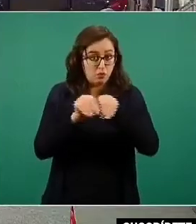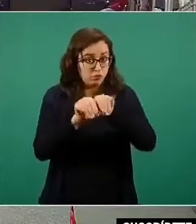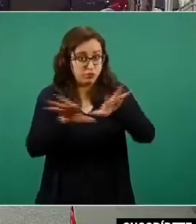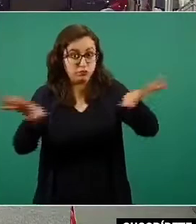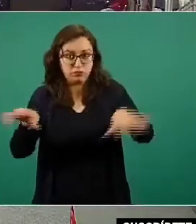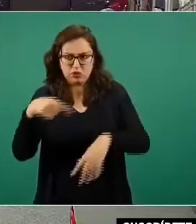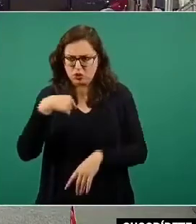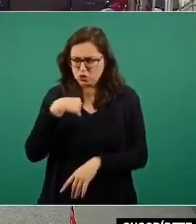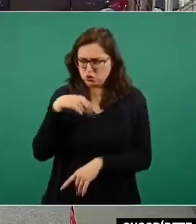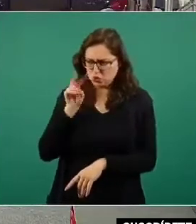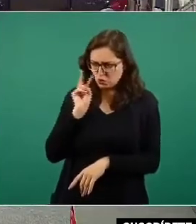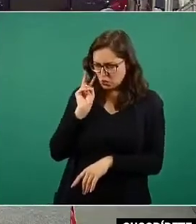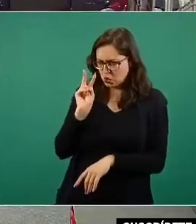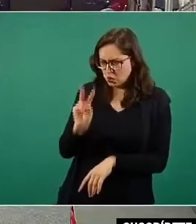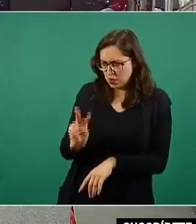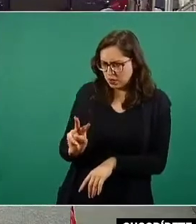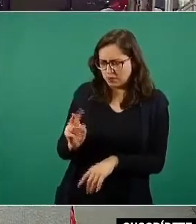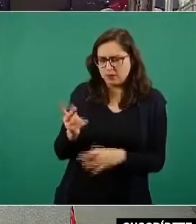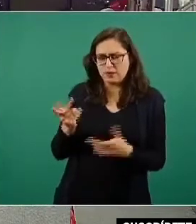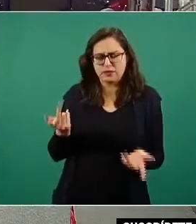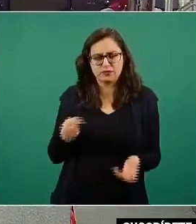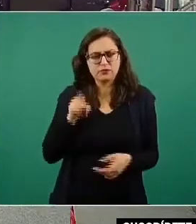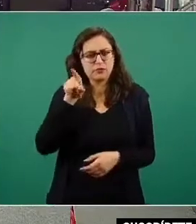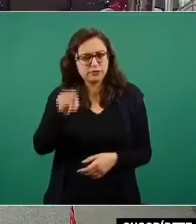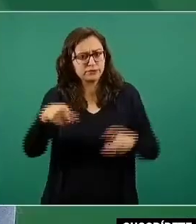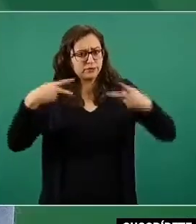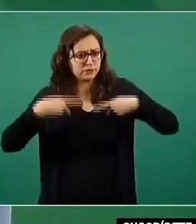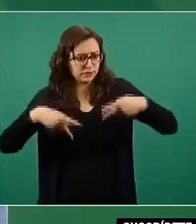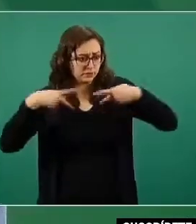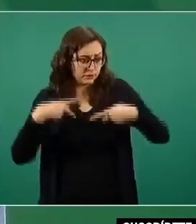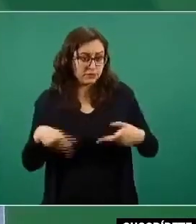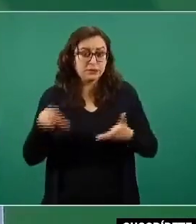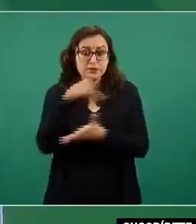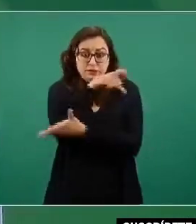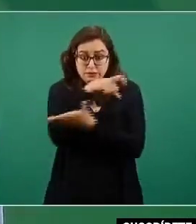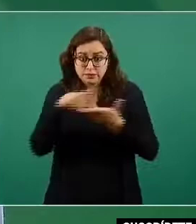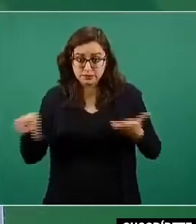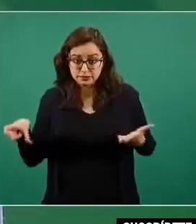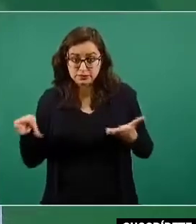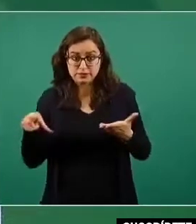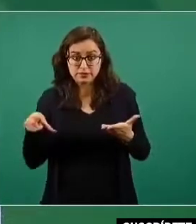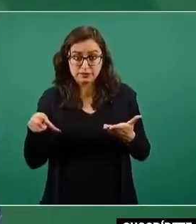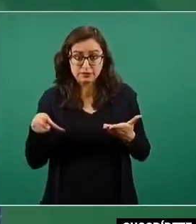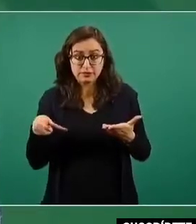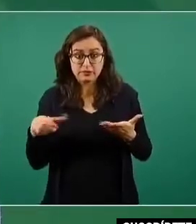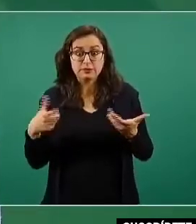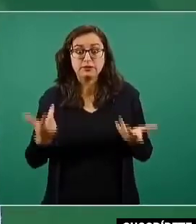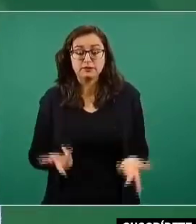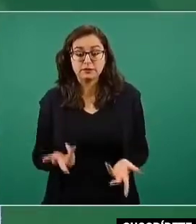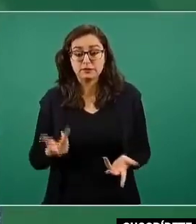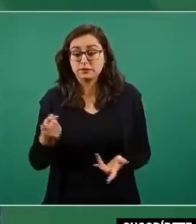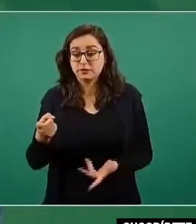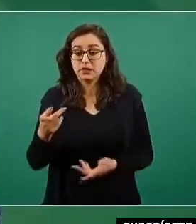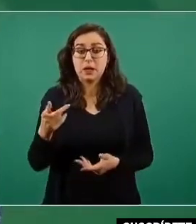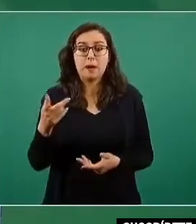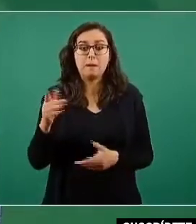una persona que compró un oxigenador de peceras,